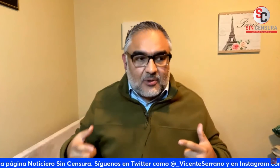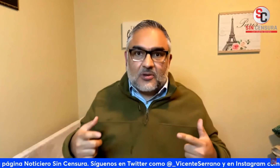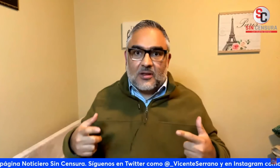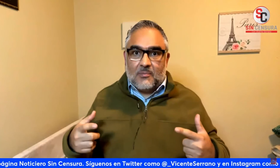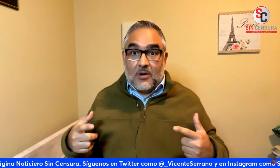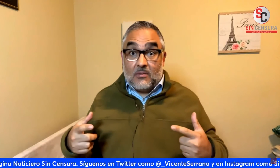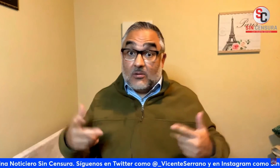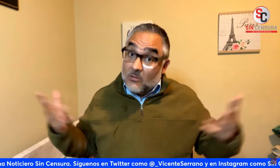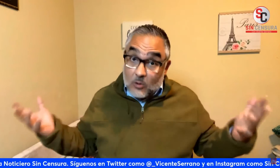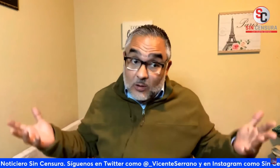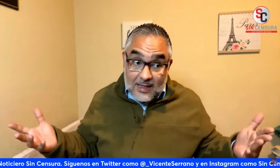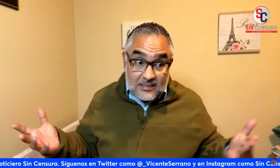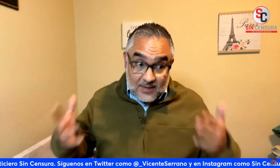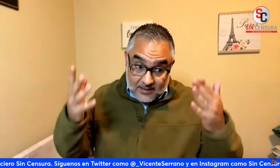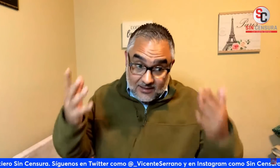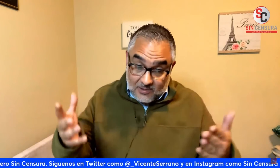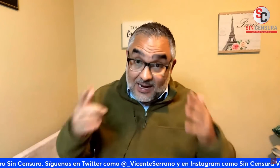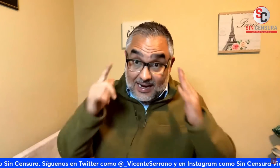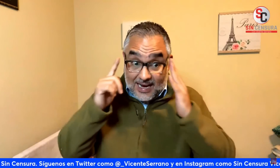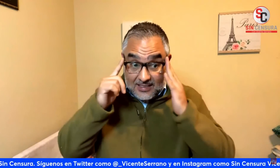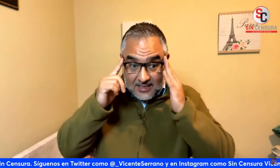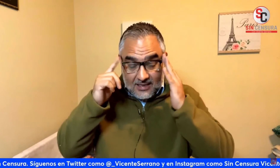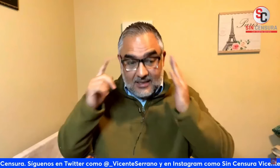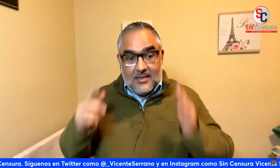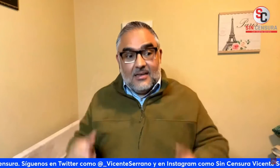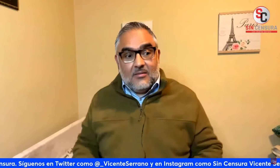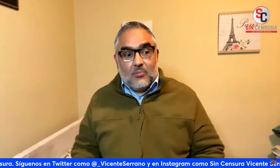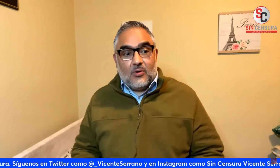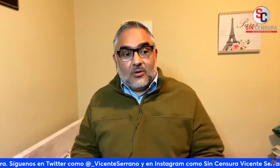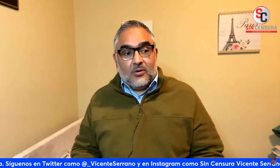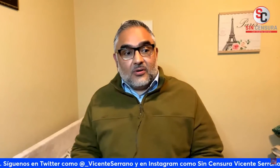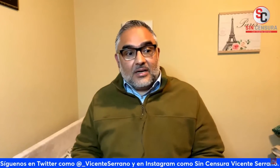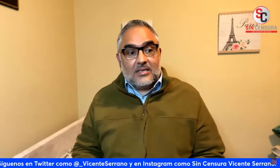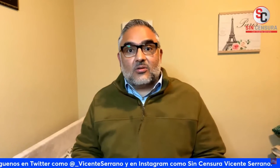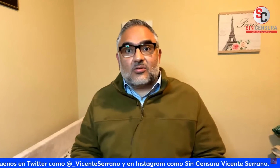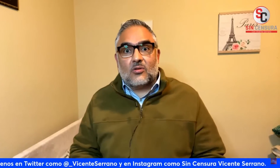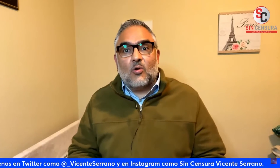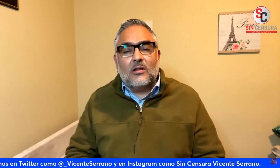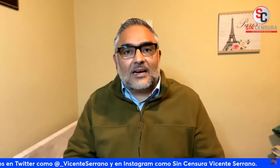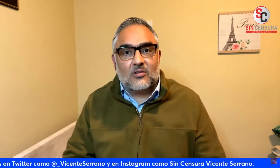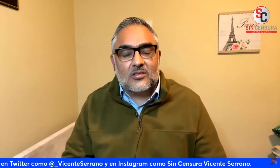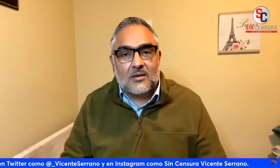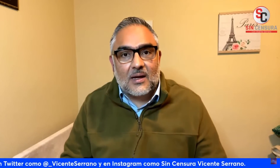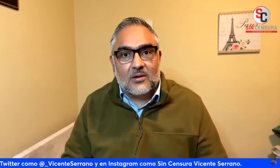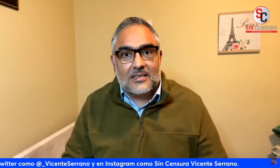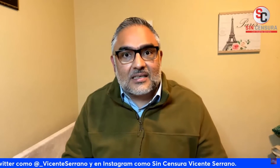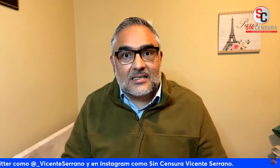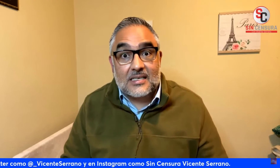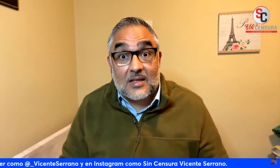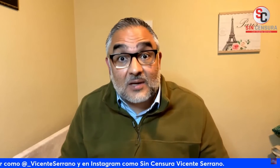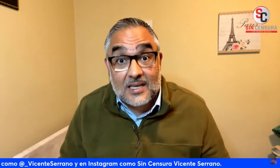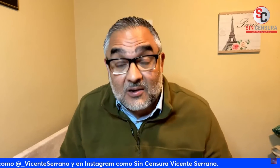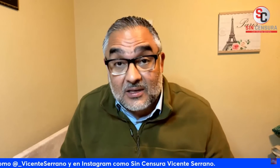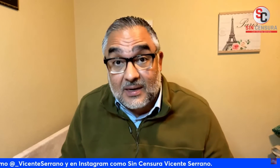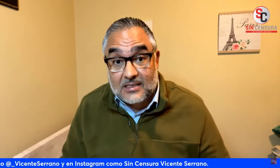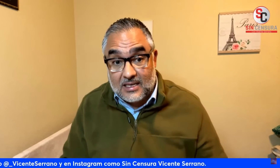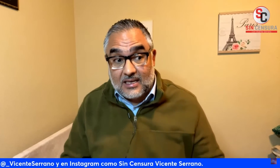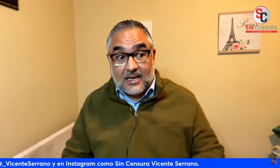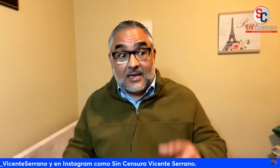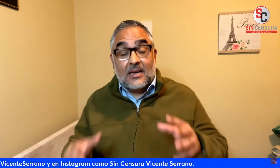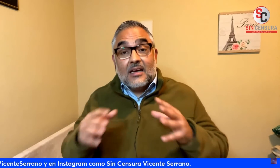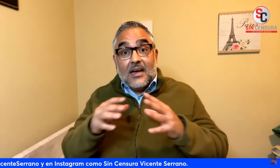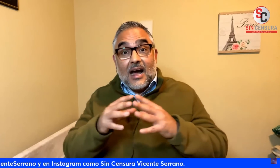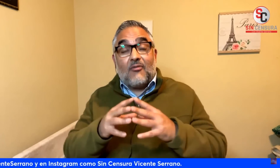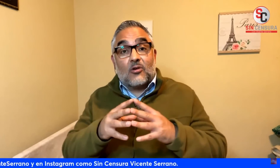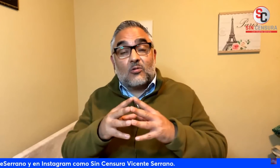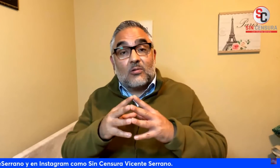gracias al apoyo del pueblo. Lula da Silva, que terminó en la cárcel por estos ultraconservadores que se adueñaron de Brasil